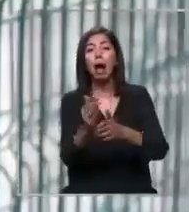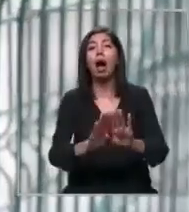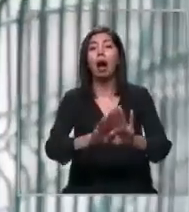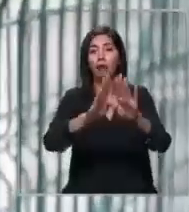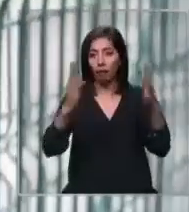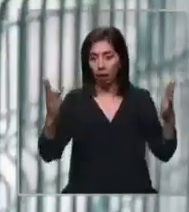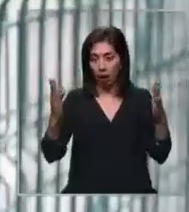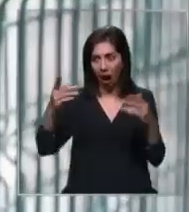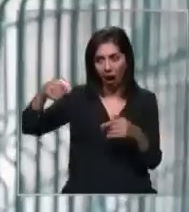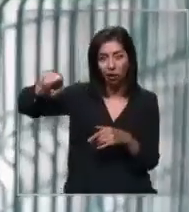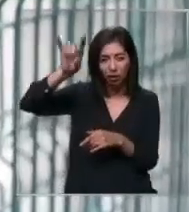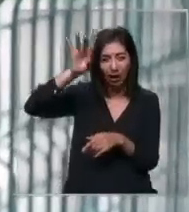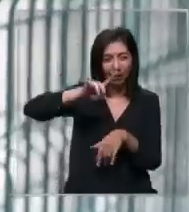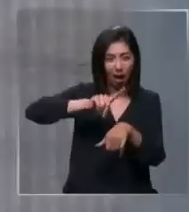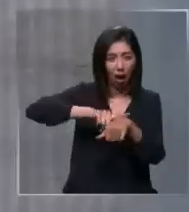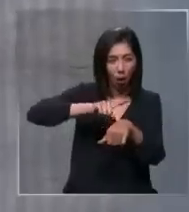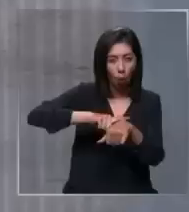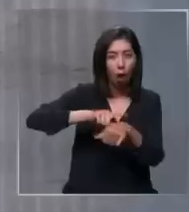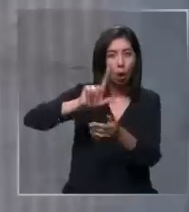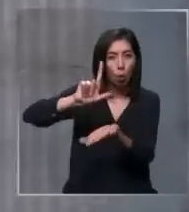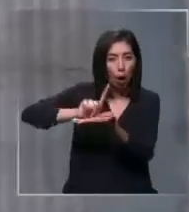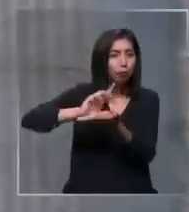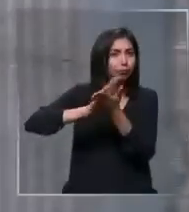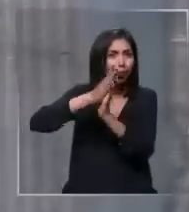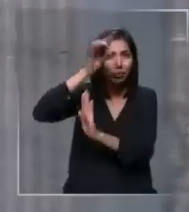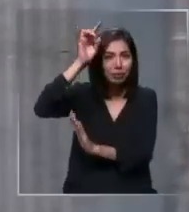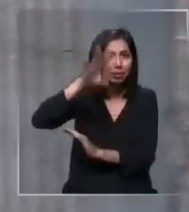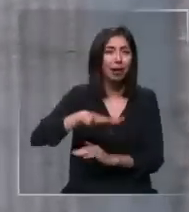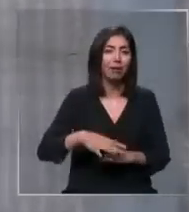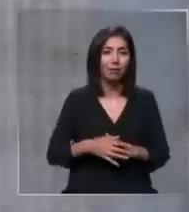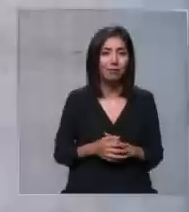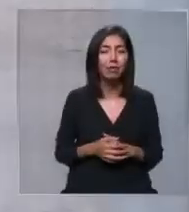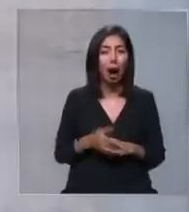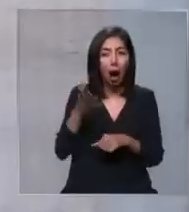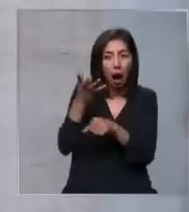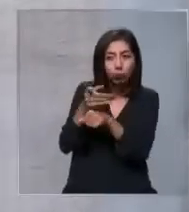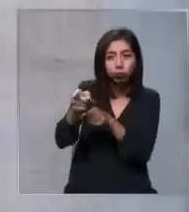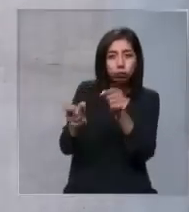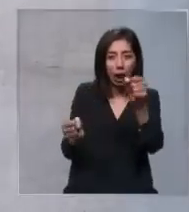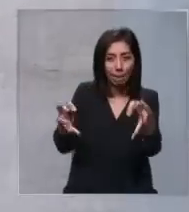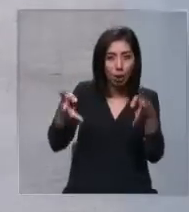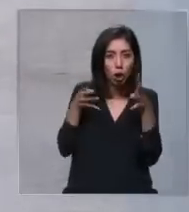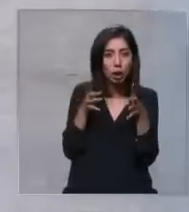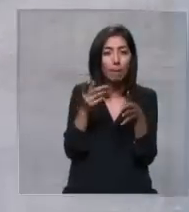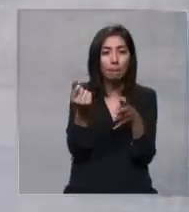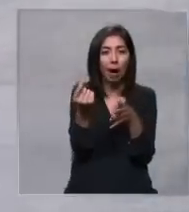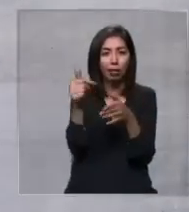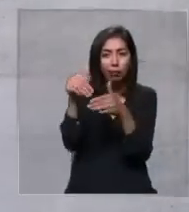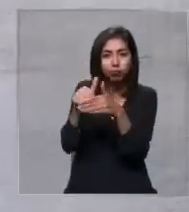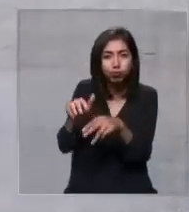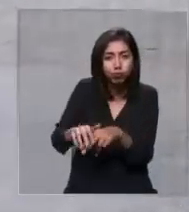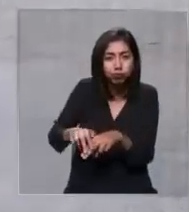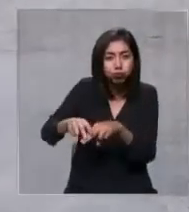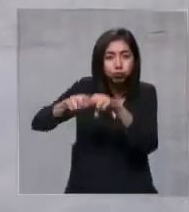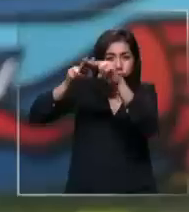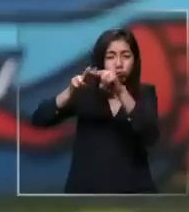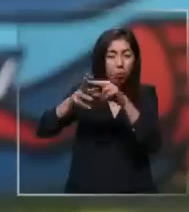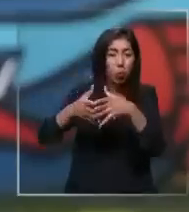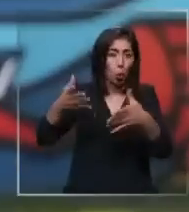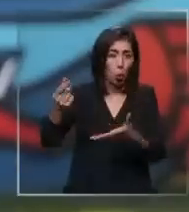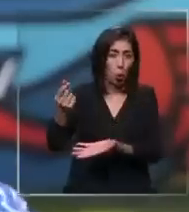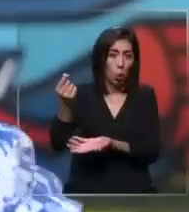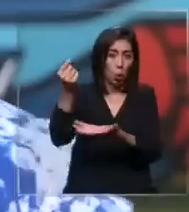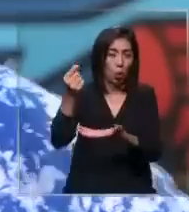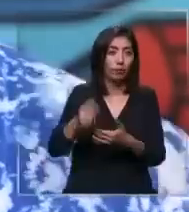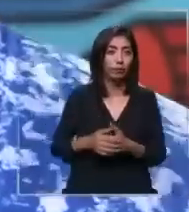exacta, el lugar y que en ese lugar se iba a encontrar un camión de valores con una enorme suma de dinero. Me puedo